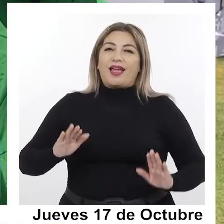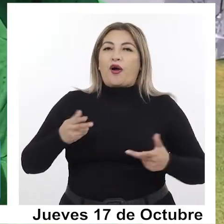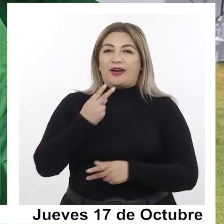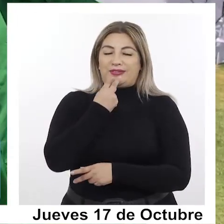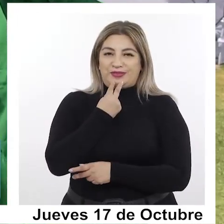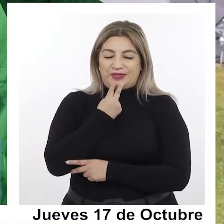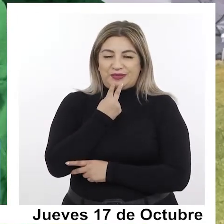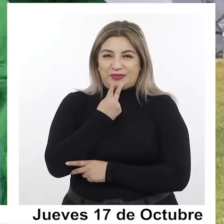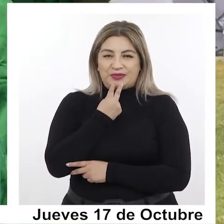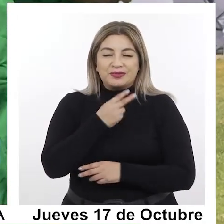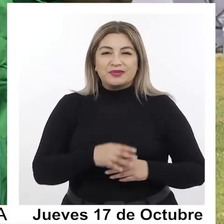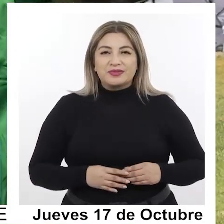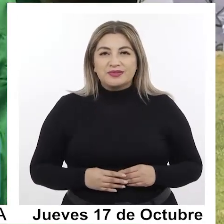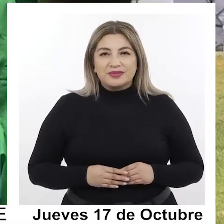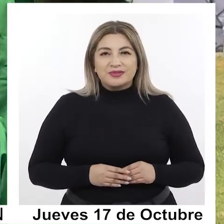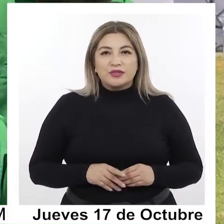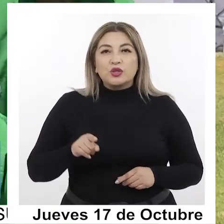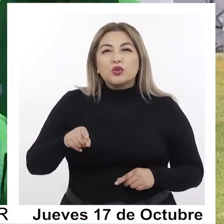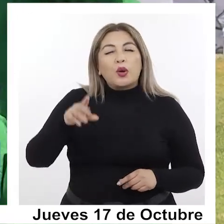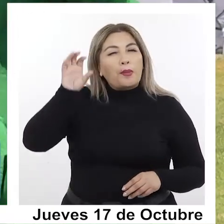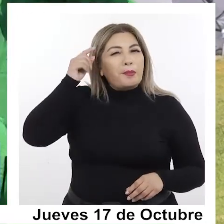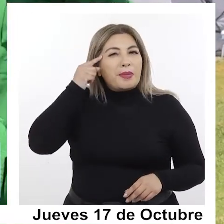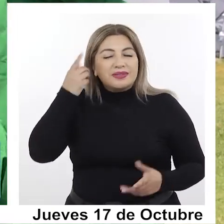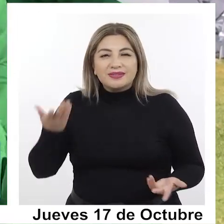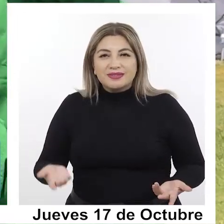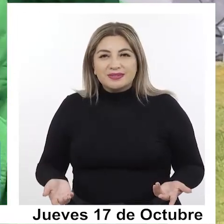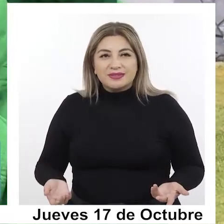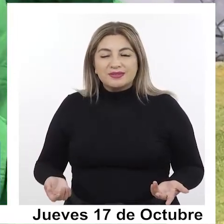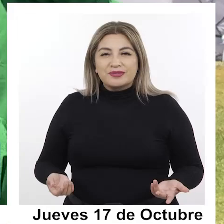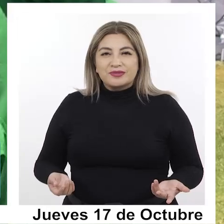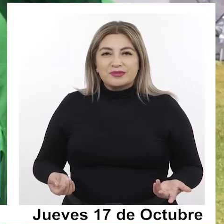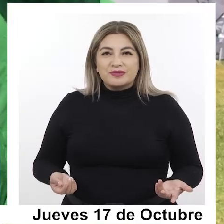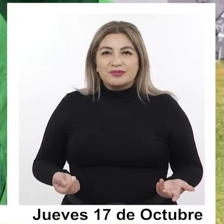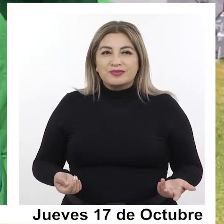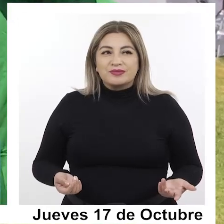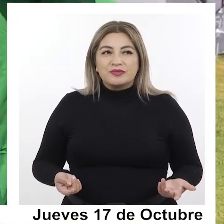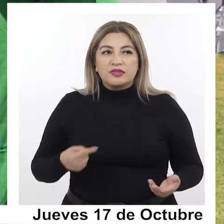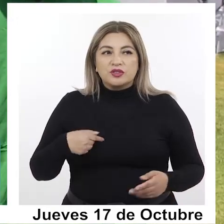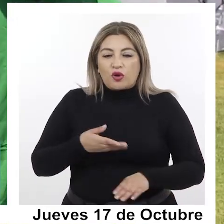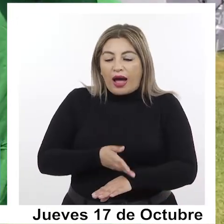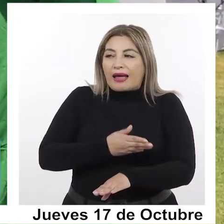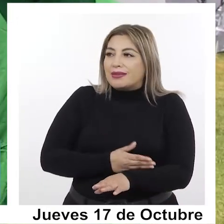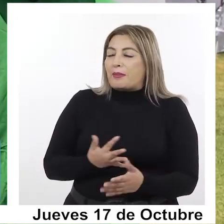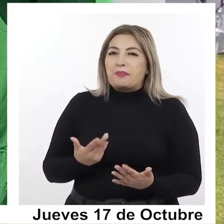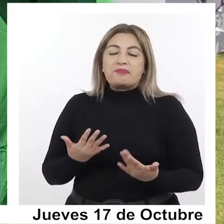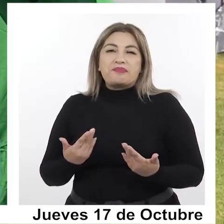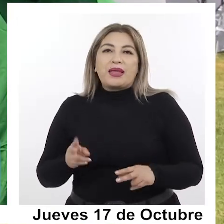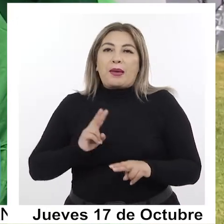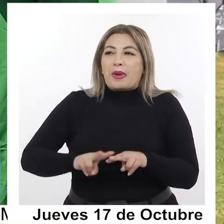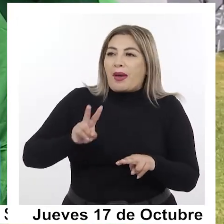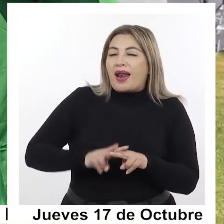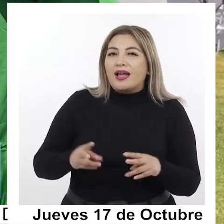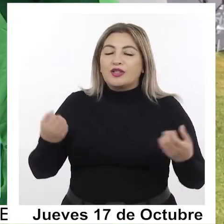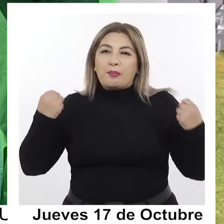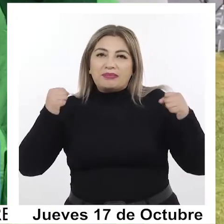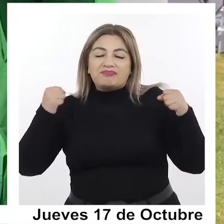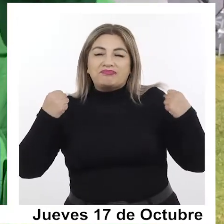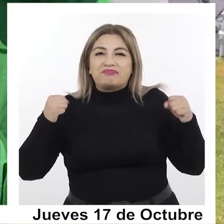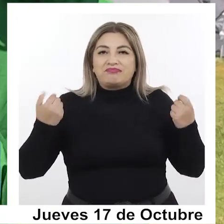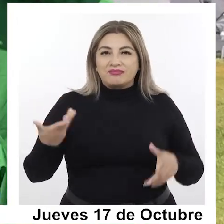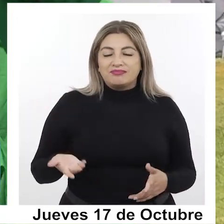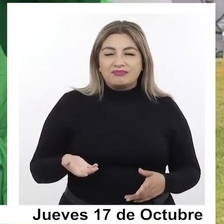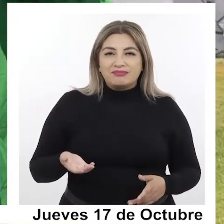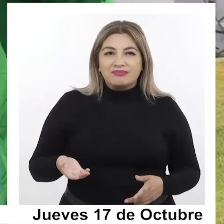viviendo. ¿Expectativas con el equipo? ¿Cómo que se están preparando? Nos estamos preparando bien, llevamos harto tiempo preparándonos y